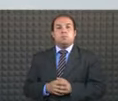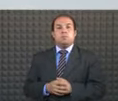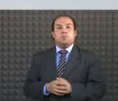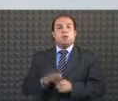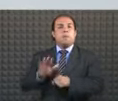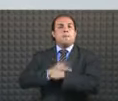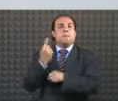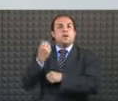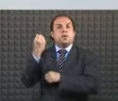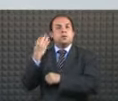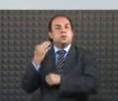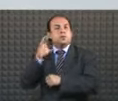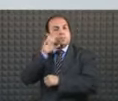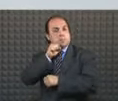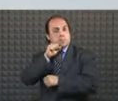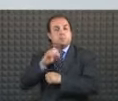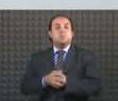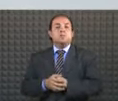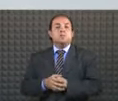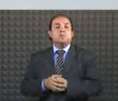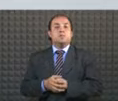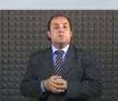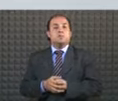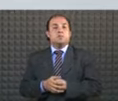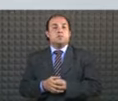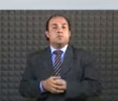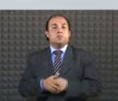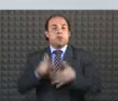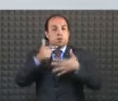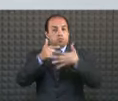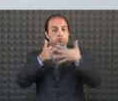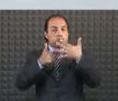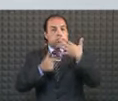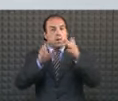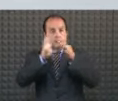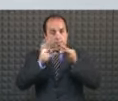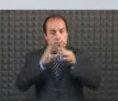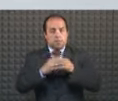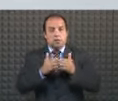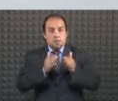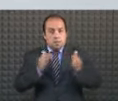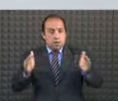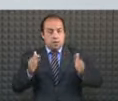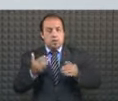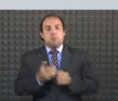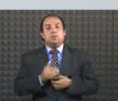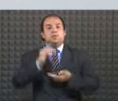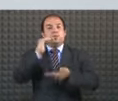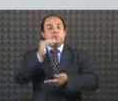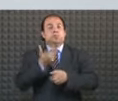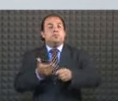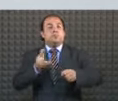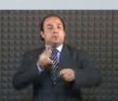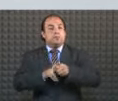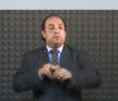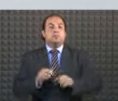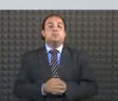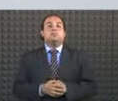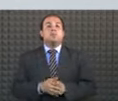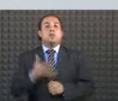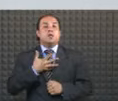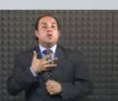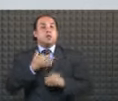qué estamos en naranja? Pues por estas consideraciones que hemos dado, se amplía capacidad hospitalaria y hay